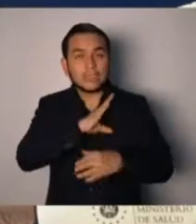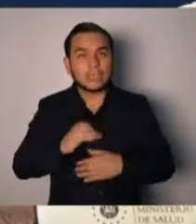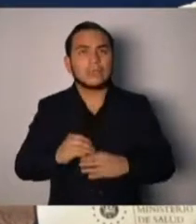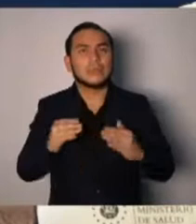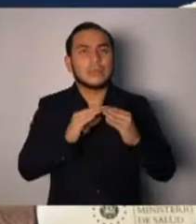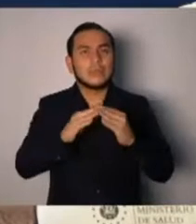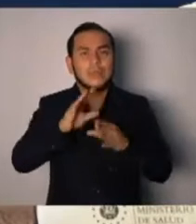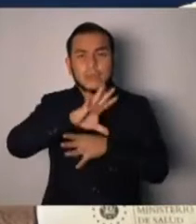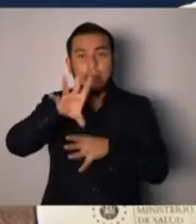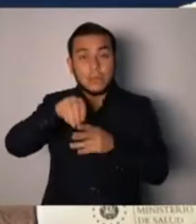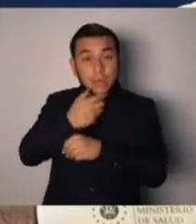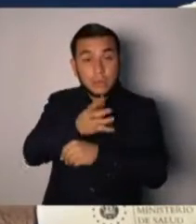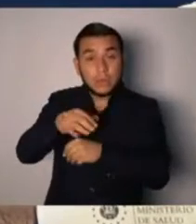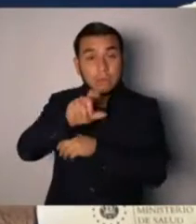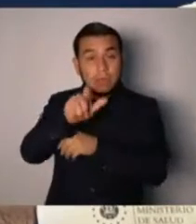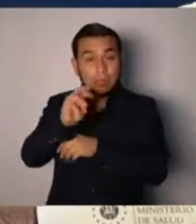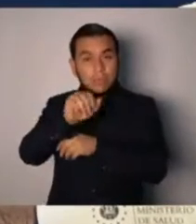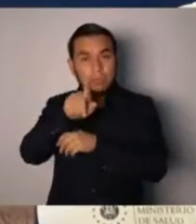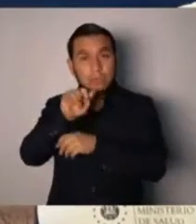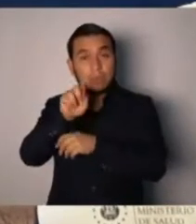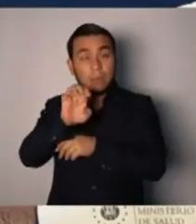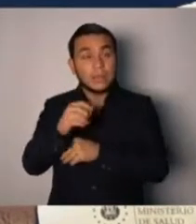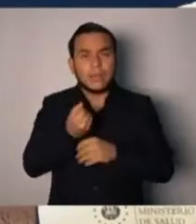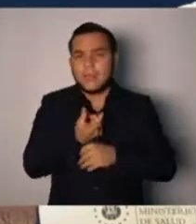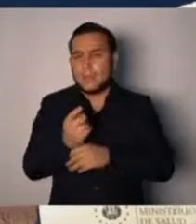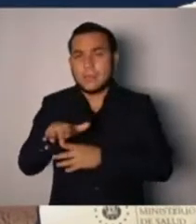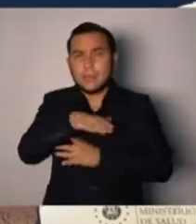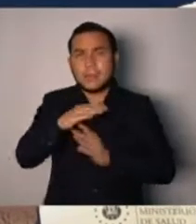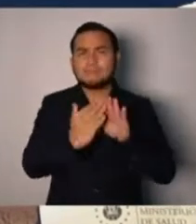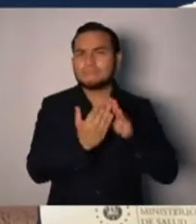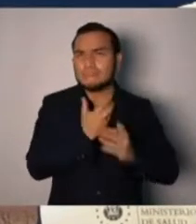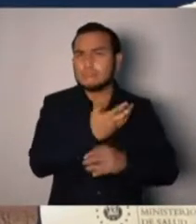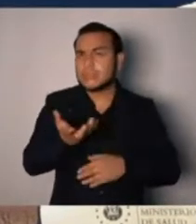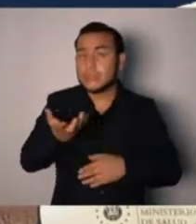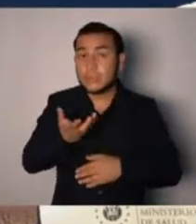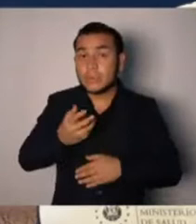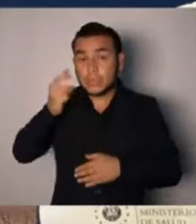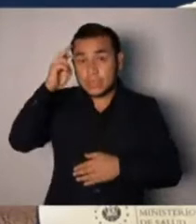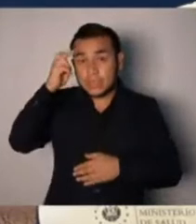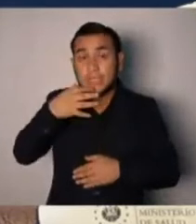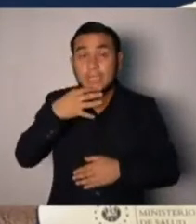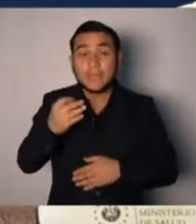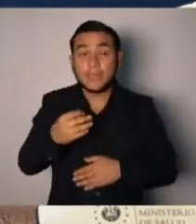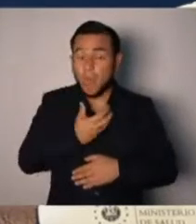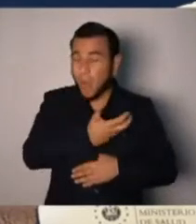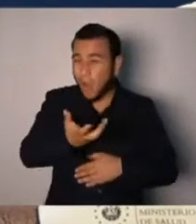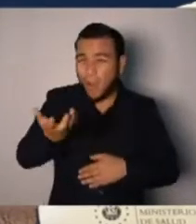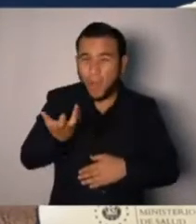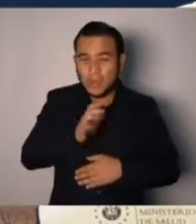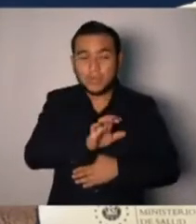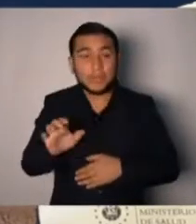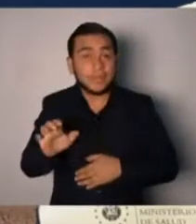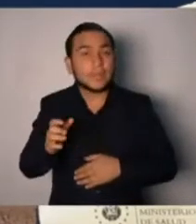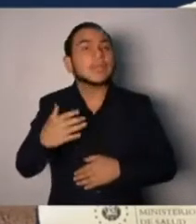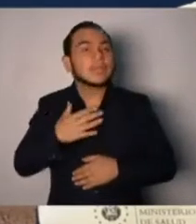todo el año del mozote los lugares aledaños los aledaños a ese de los demás departamentos que ni un solo niño en nuestro país se quede sin